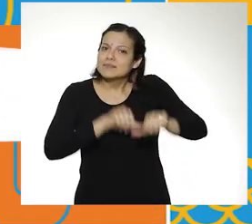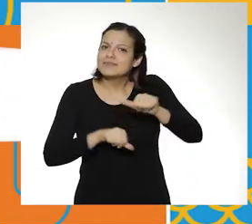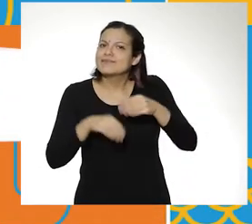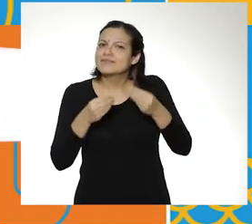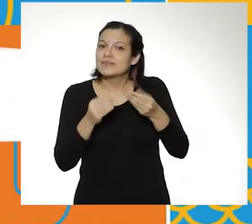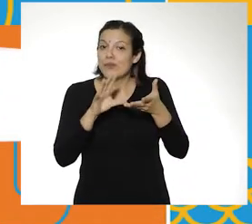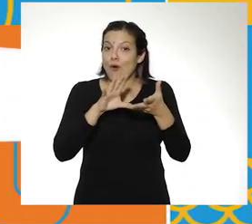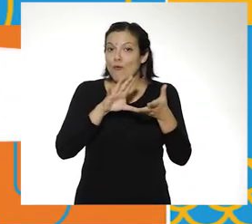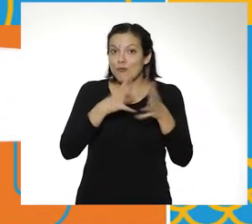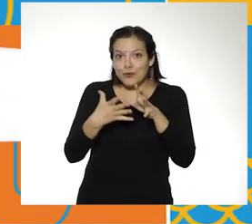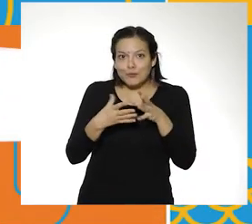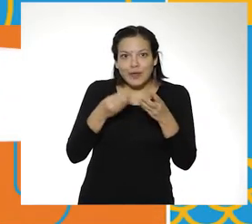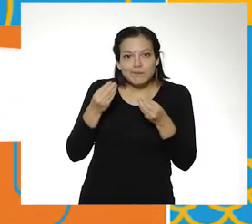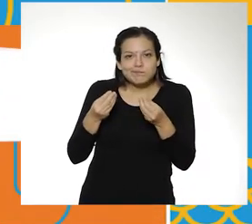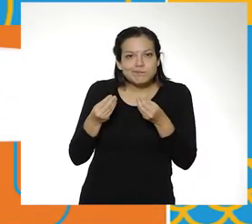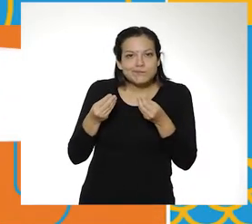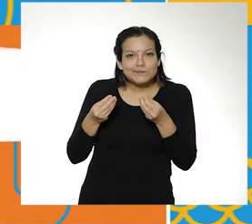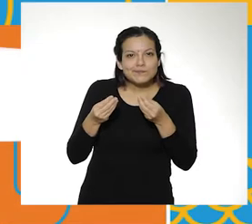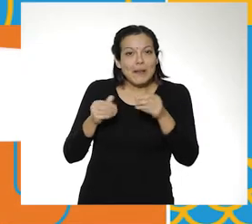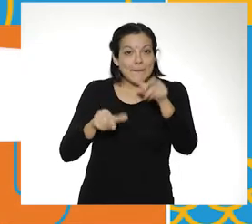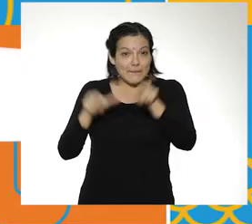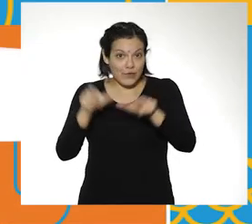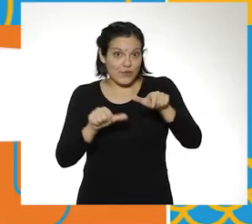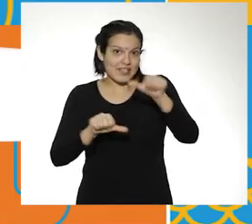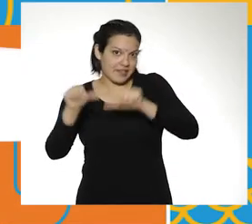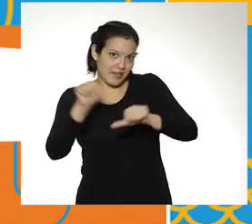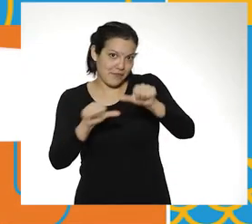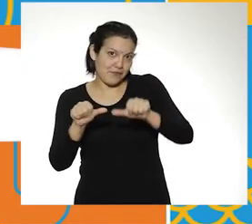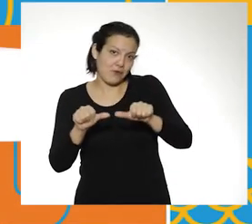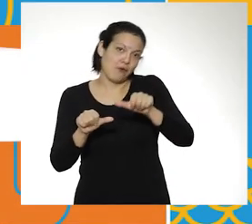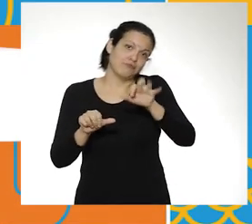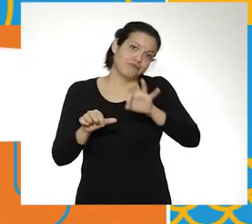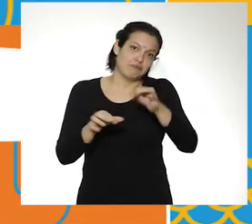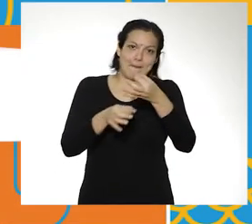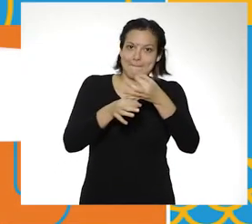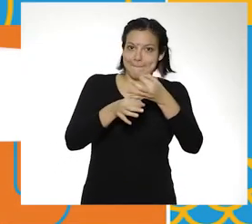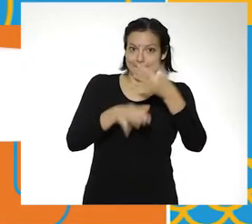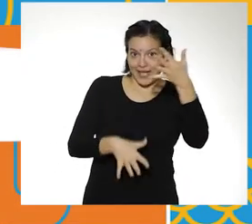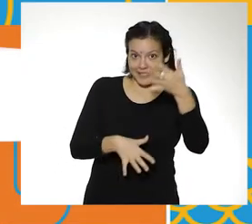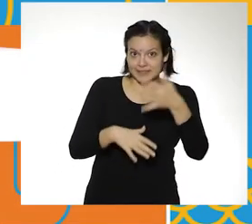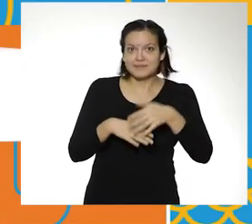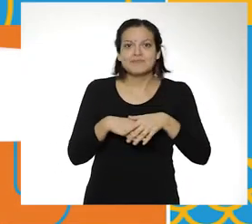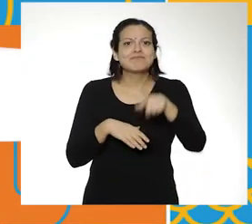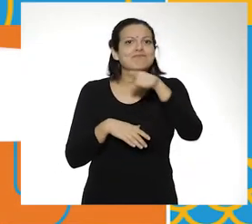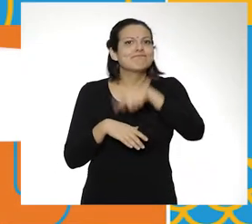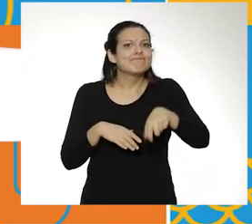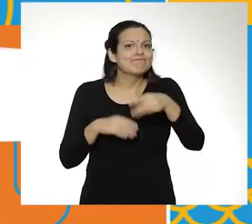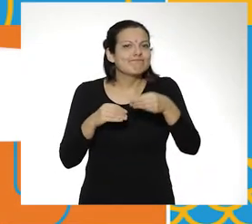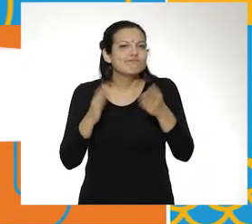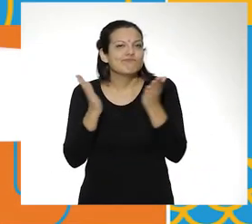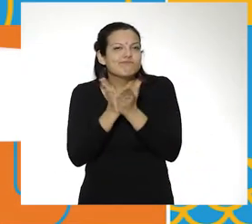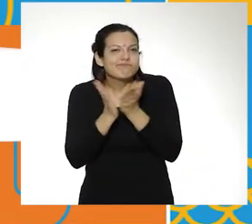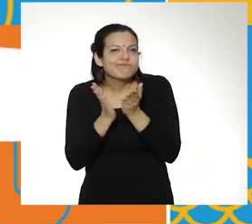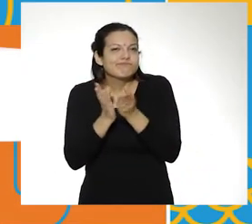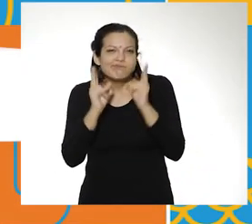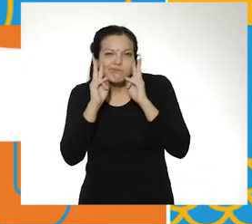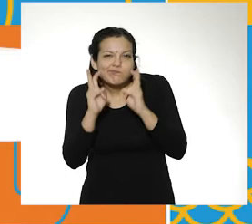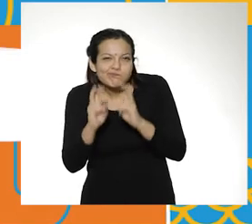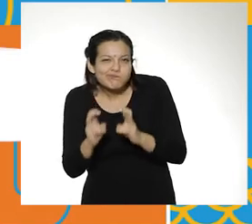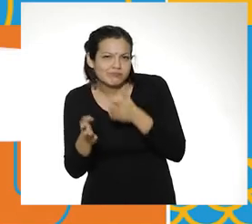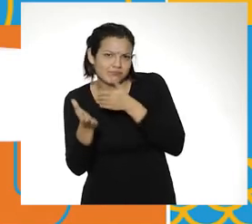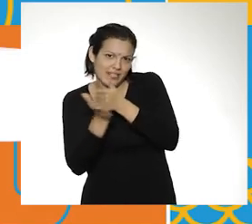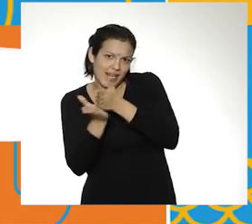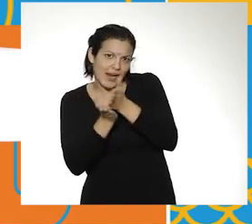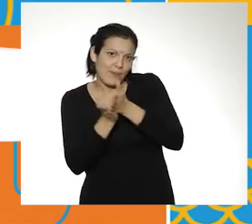medio por el cual científicos o personas especializadas estudian distintas ramas